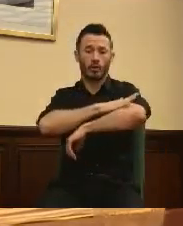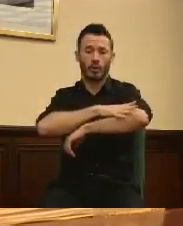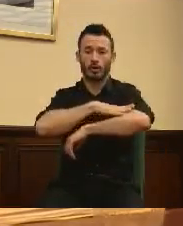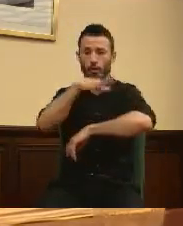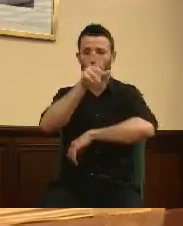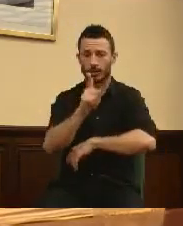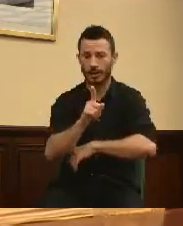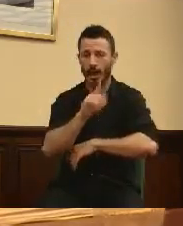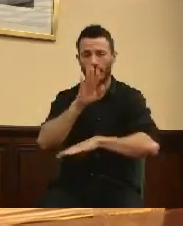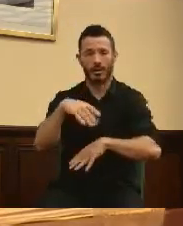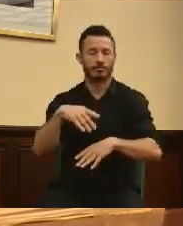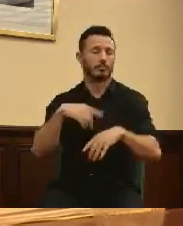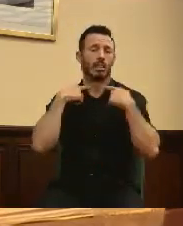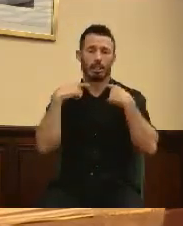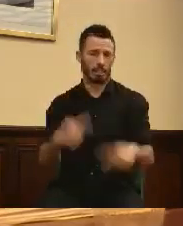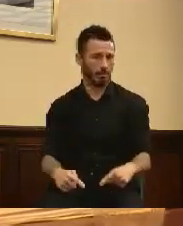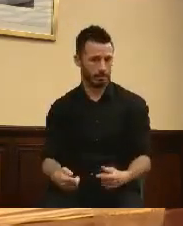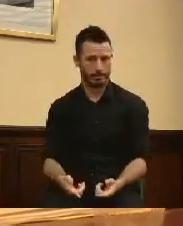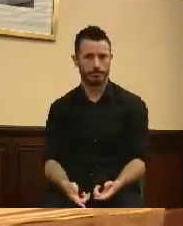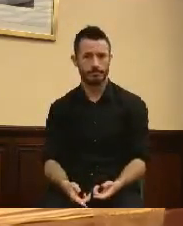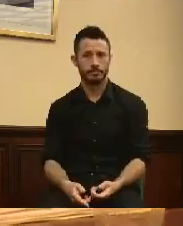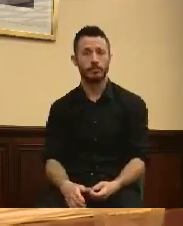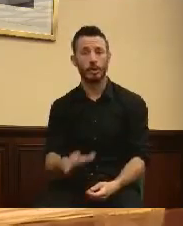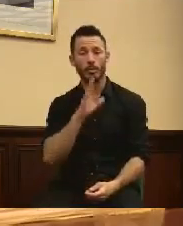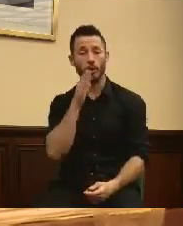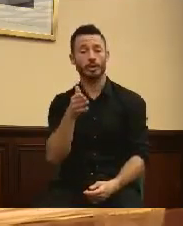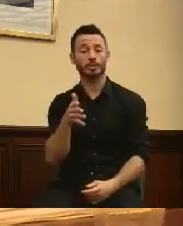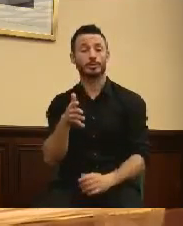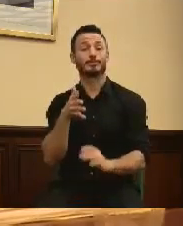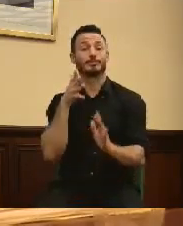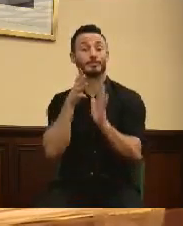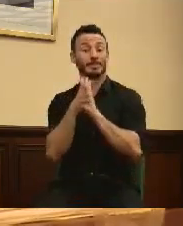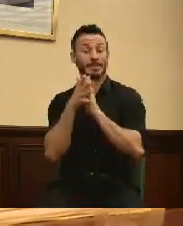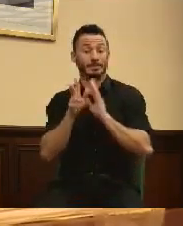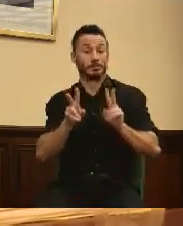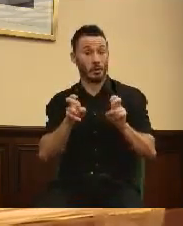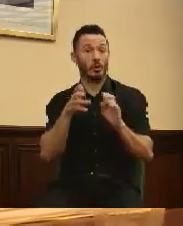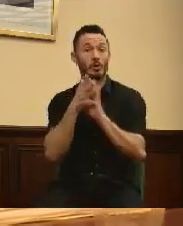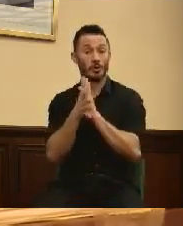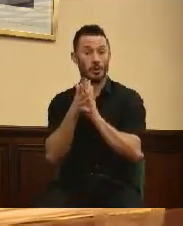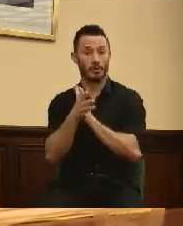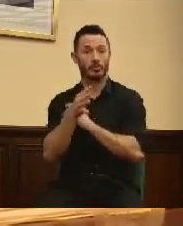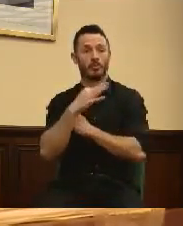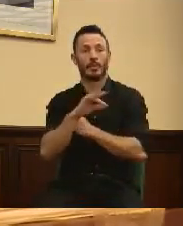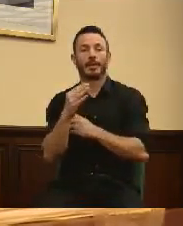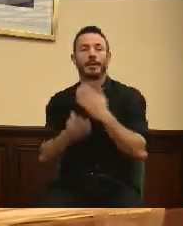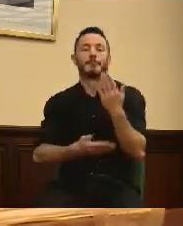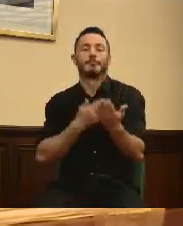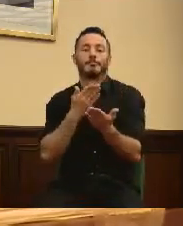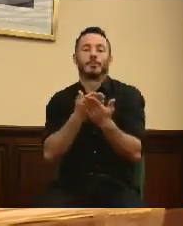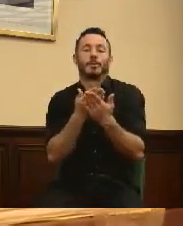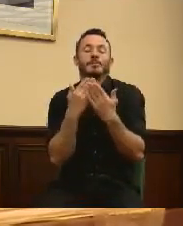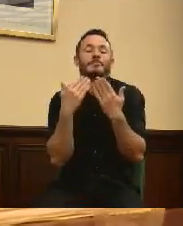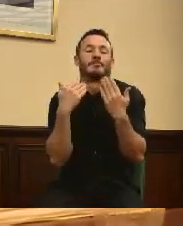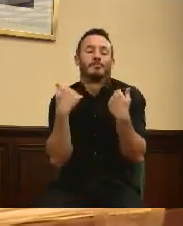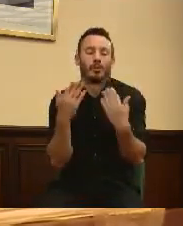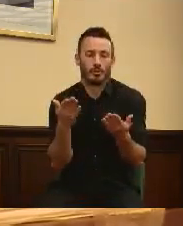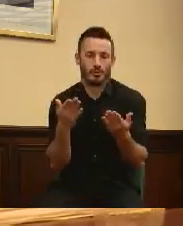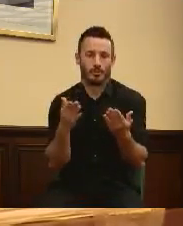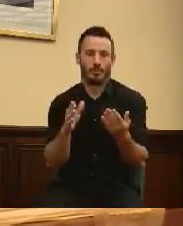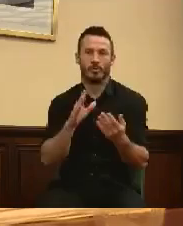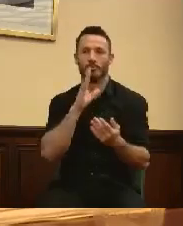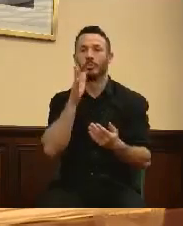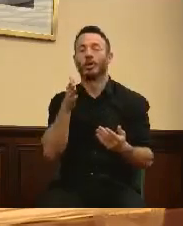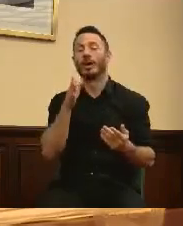al fracaso. Por eso decía al principio de esta intervención que quizá esta moción llegue algo pronto, porque se trata